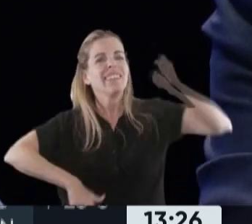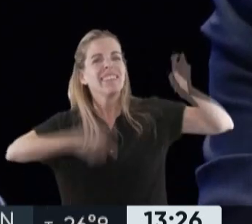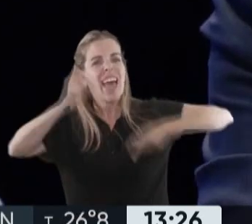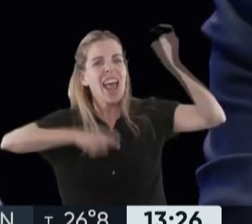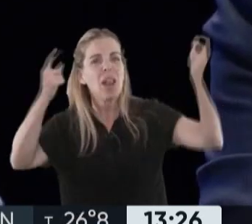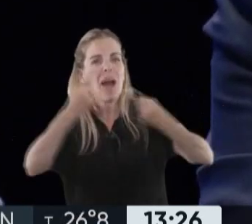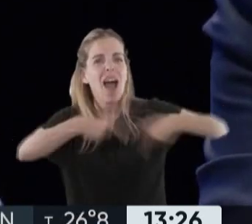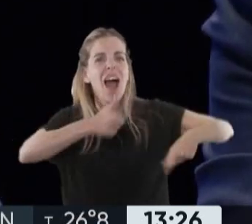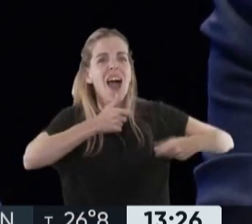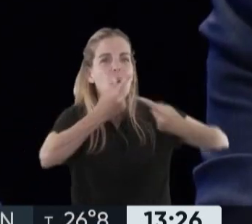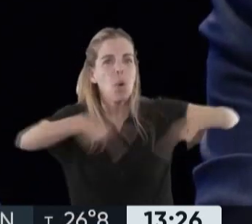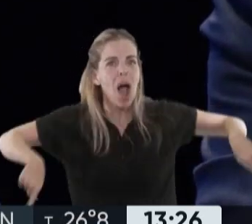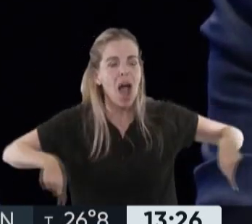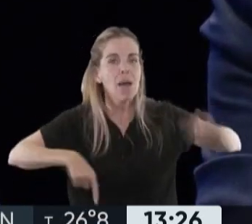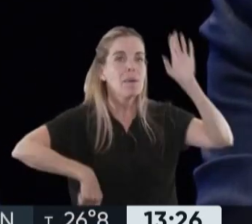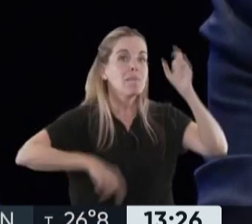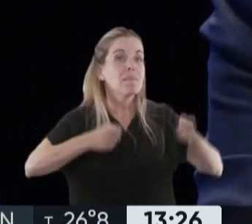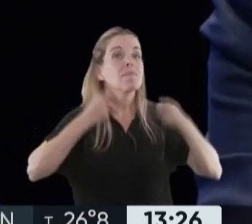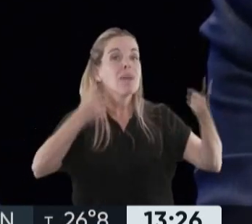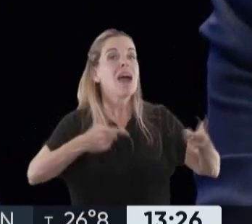el carbono que emite.